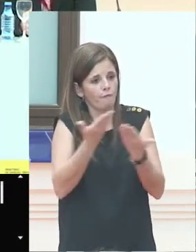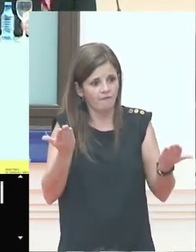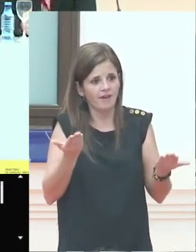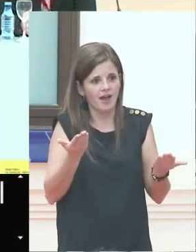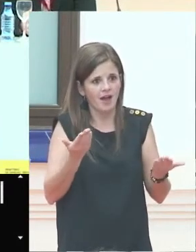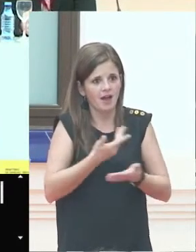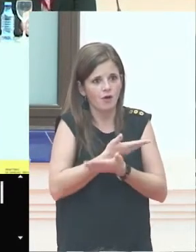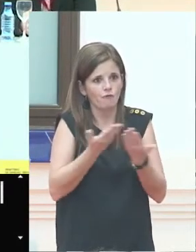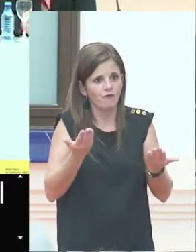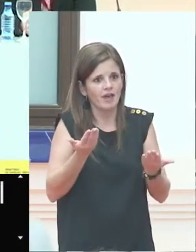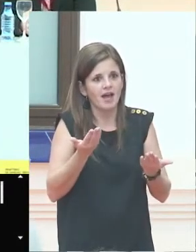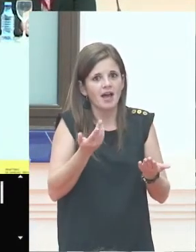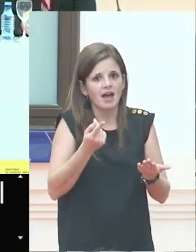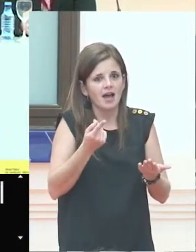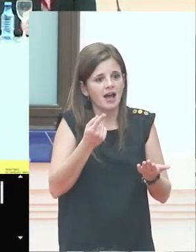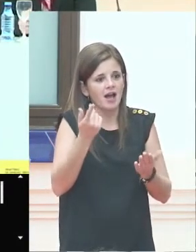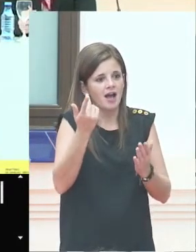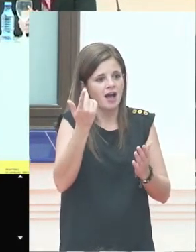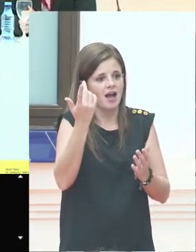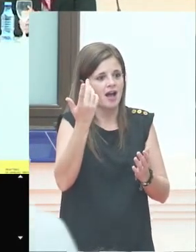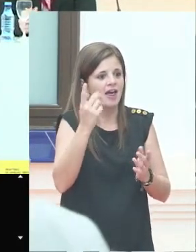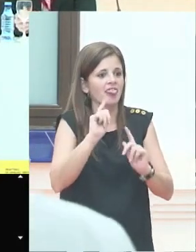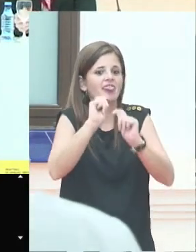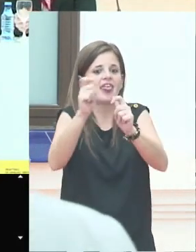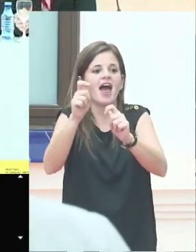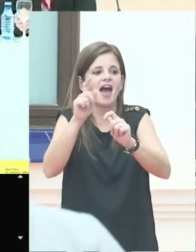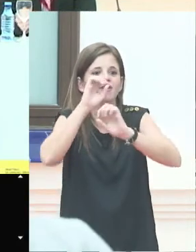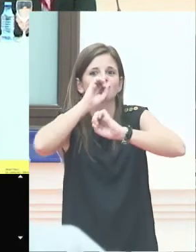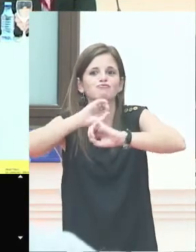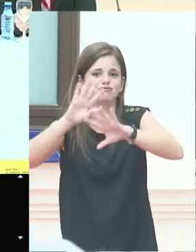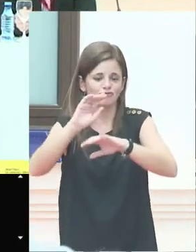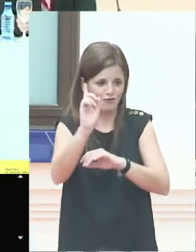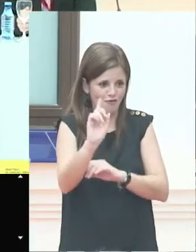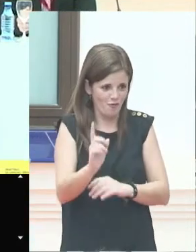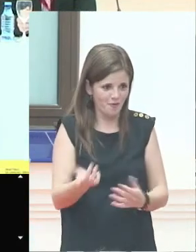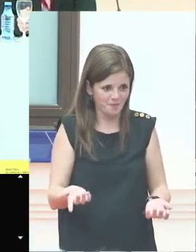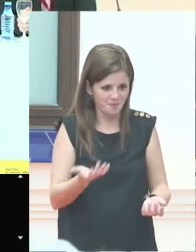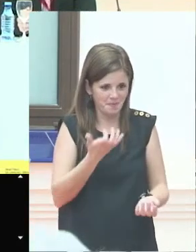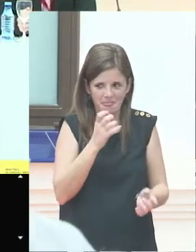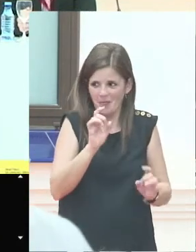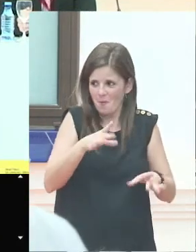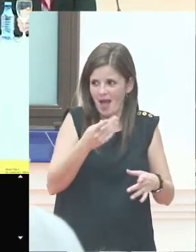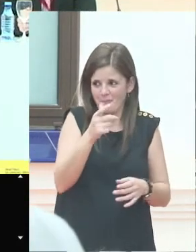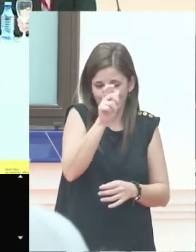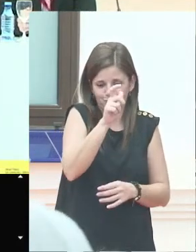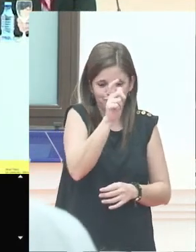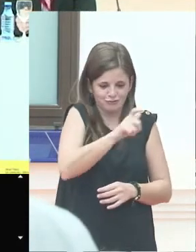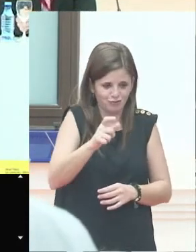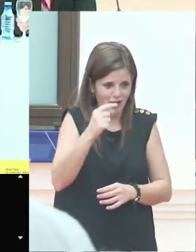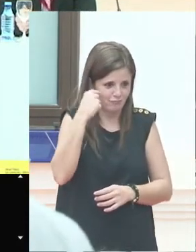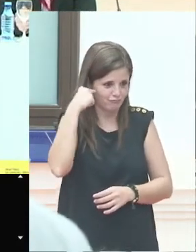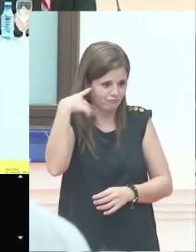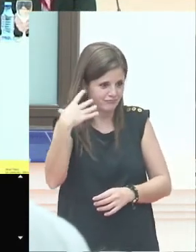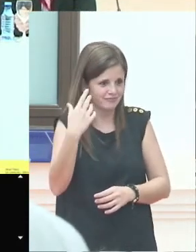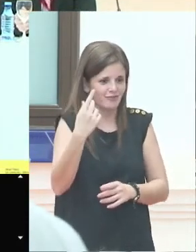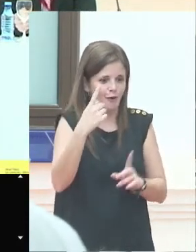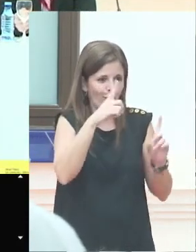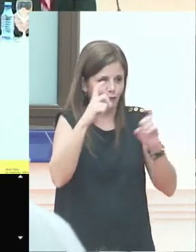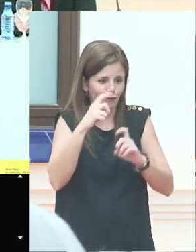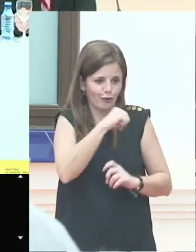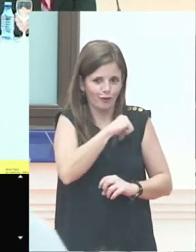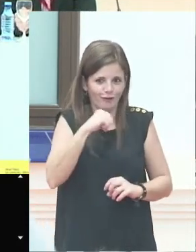mandar a nadie. De hecho, ahora en los periódicos han salido casos claros de gente famosa que sus fotos han sido